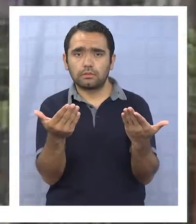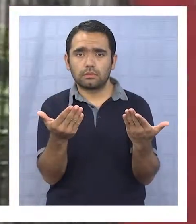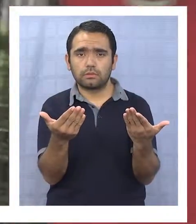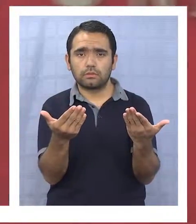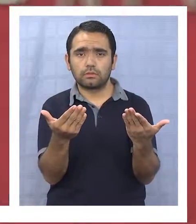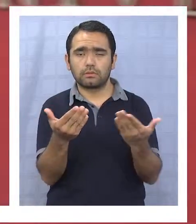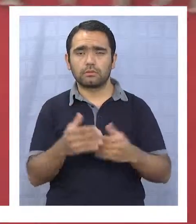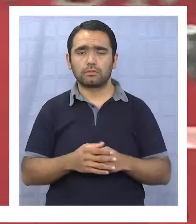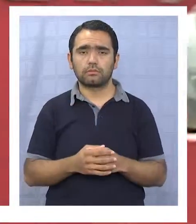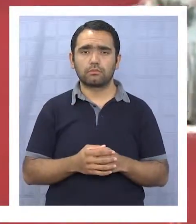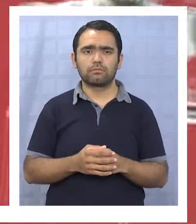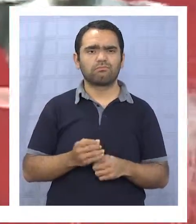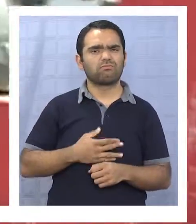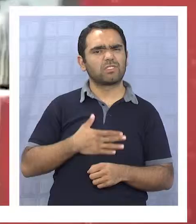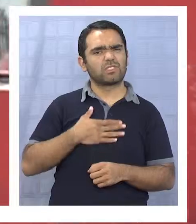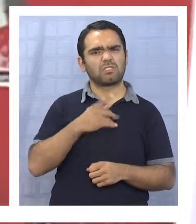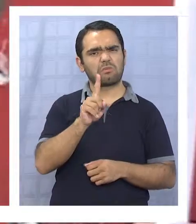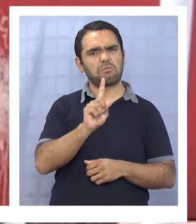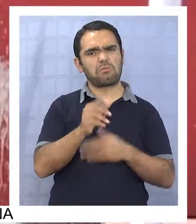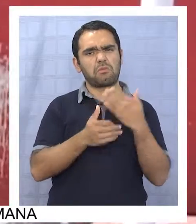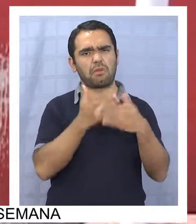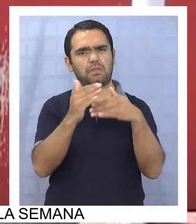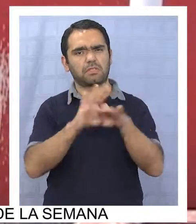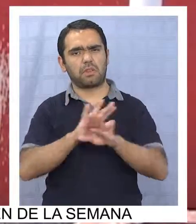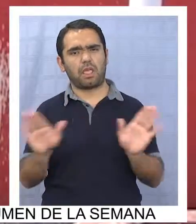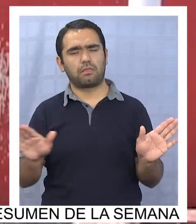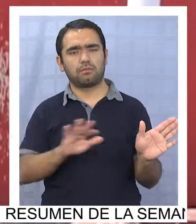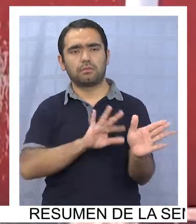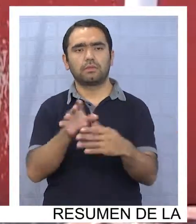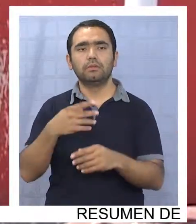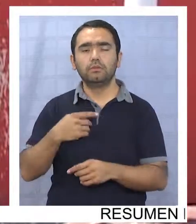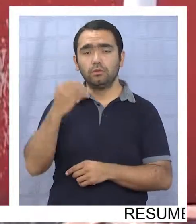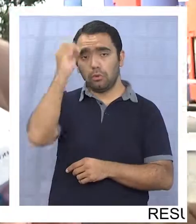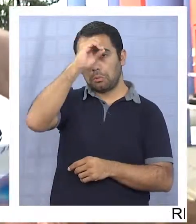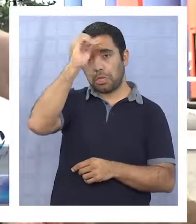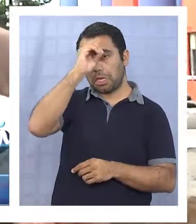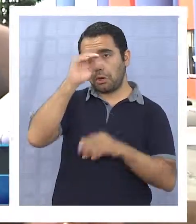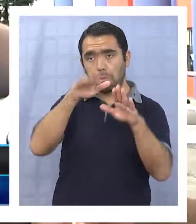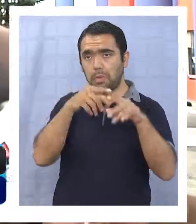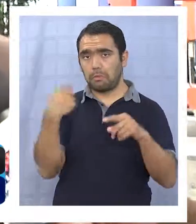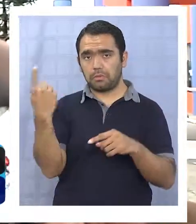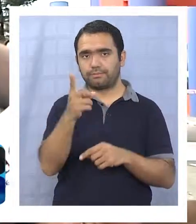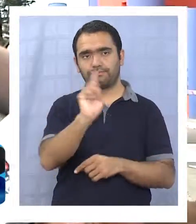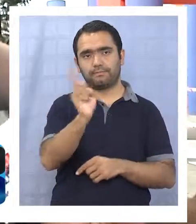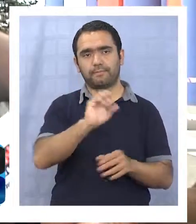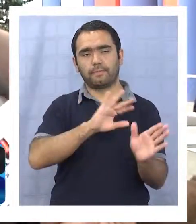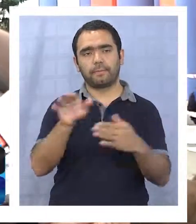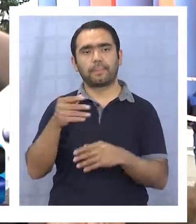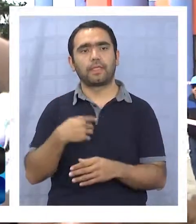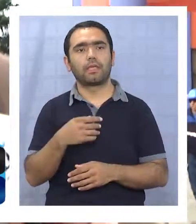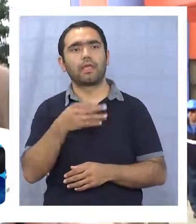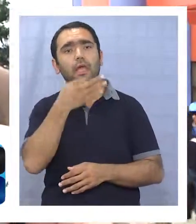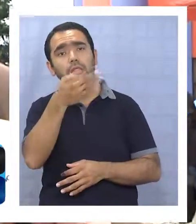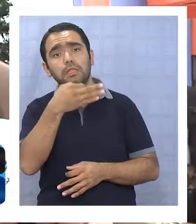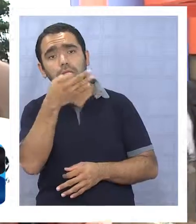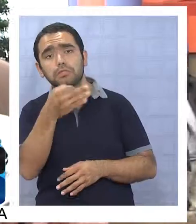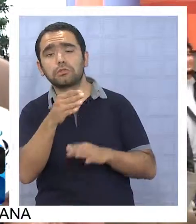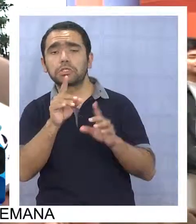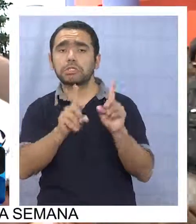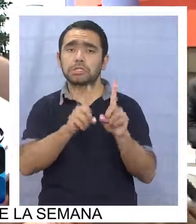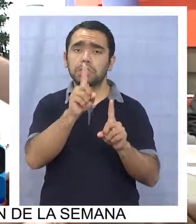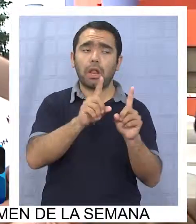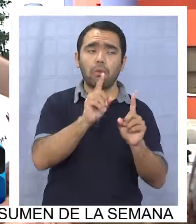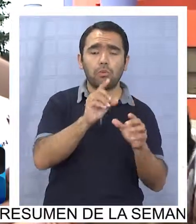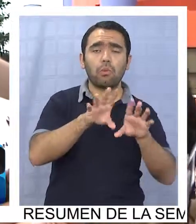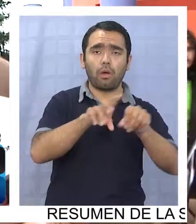siento que no avanzaron nada aunque no todos piensan lo mismo se ha comentado que se han logrado acuerdo han quedado